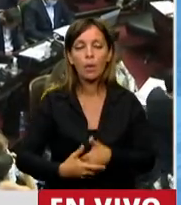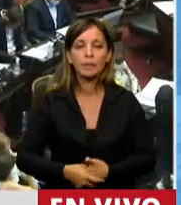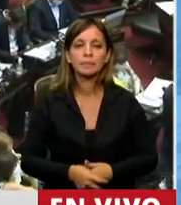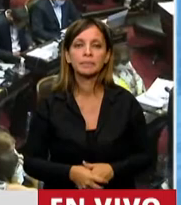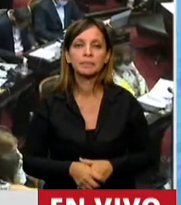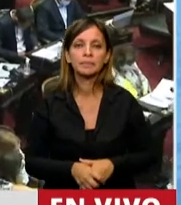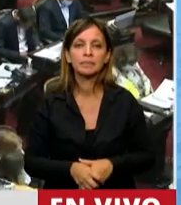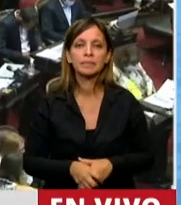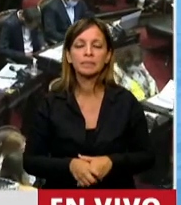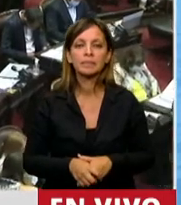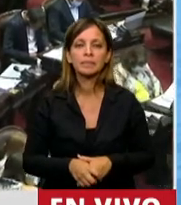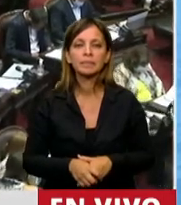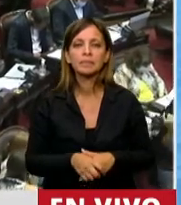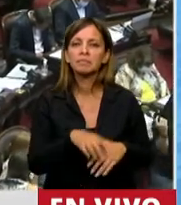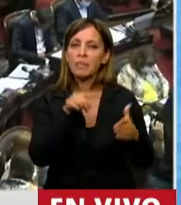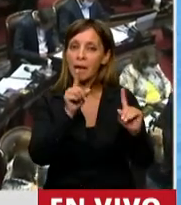se eliminó